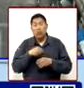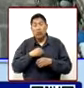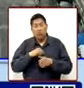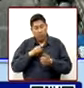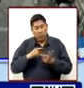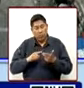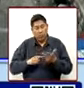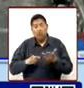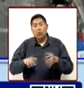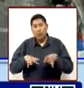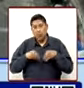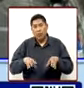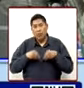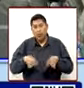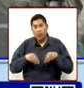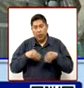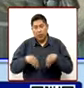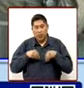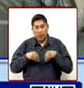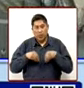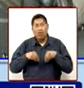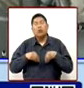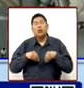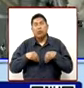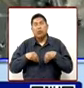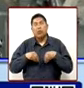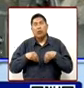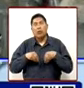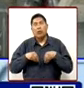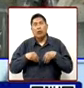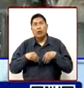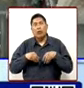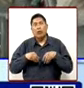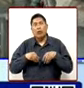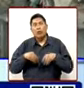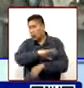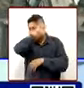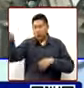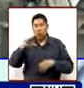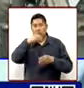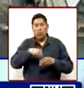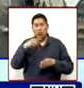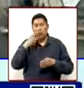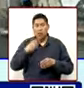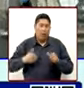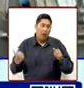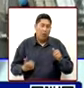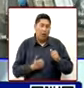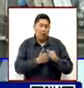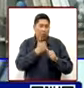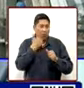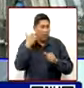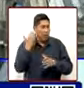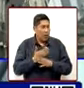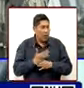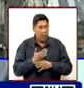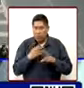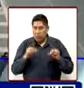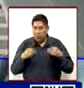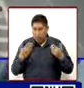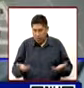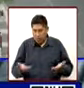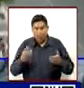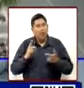en todo. Yo es más. ¿Qué dice así todo de los trabajadores en este acuerdo? Todo, que dicen que hay persecución. ¿Cómo se llama? Laboral, no